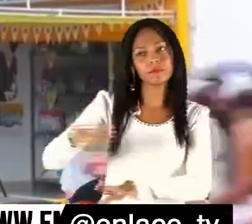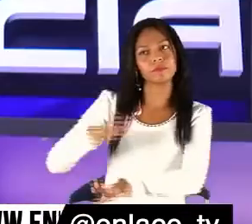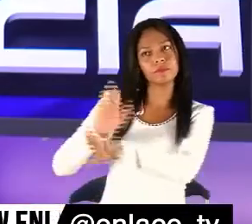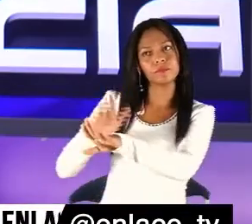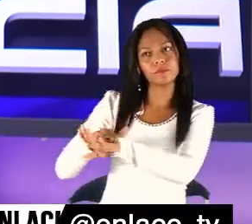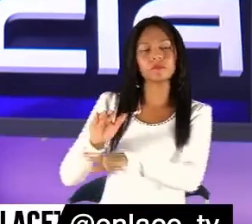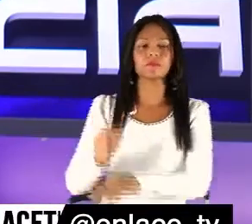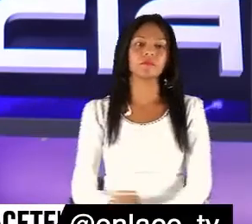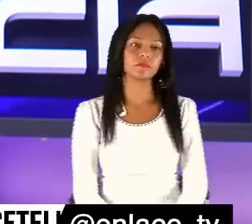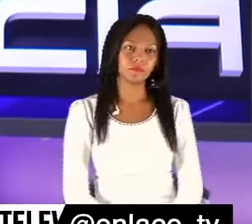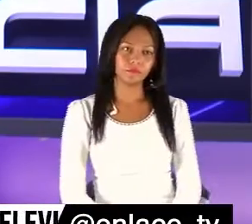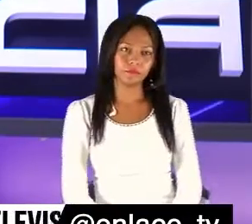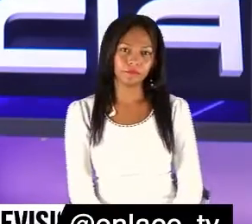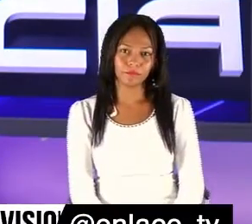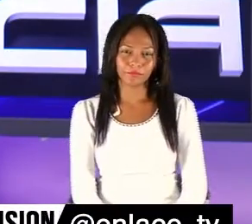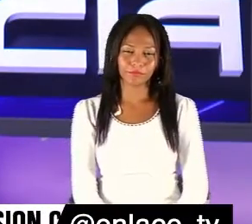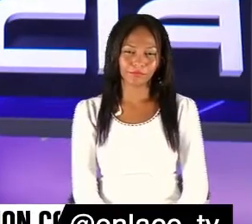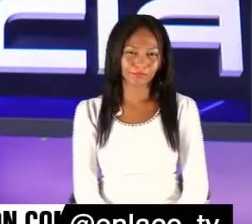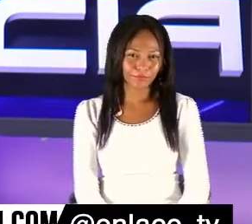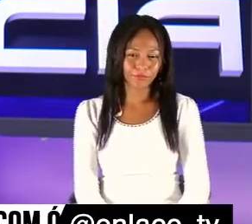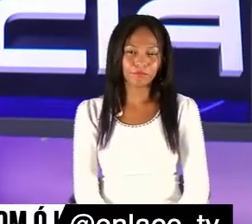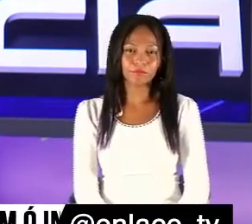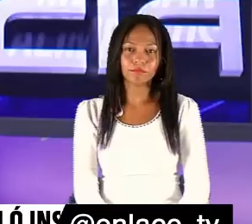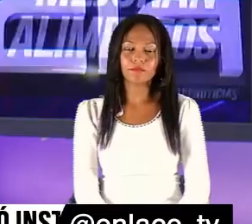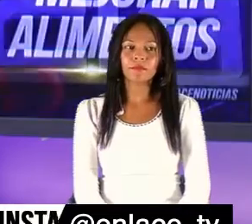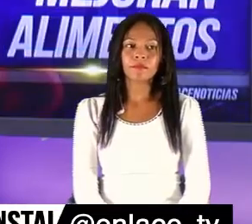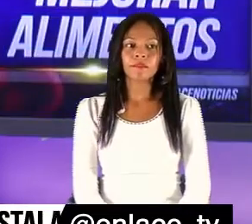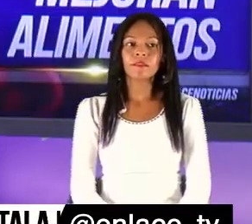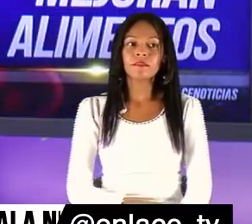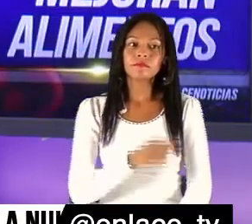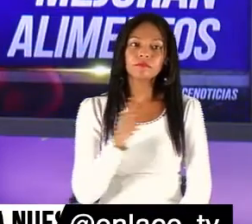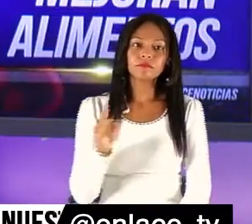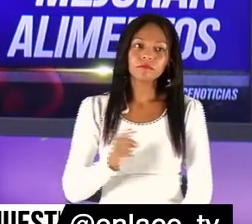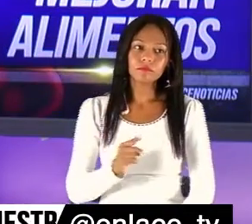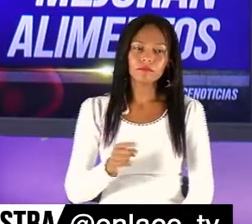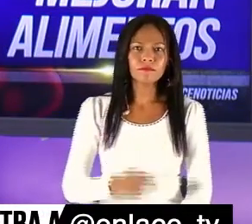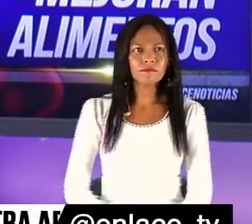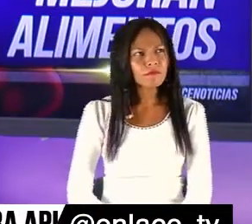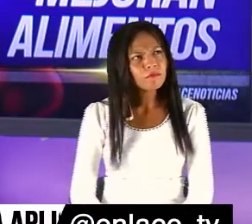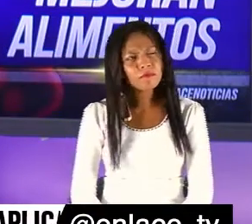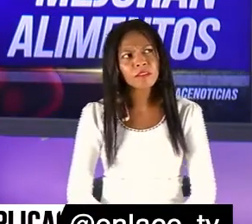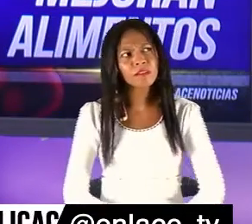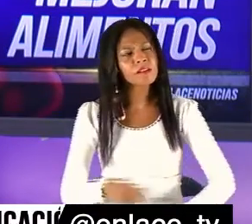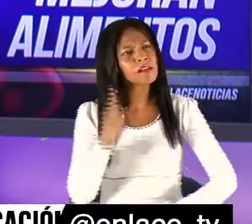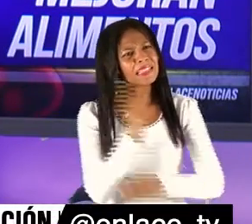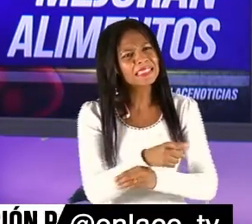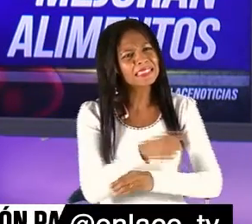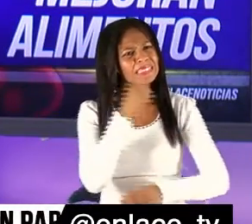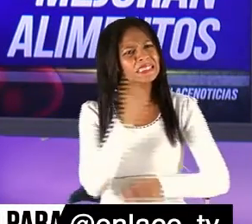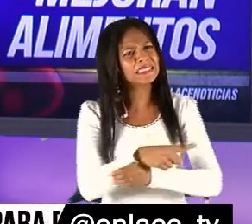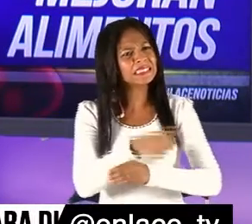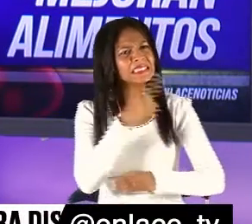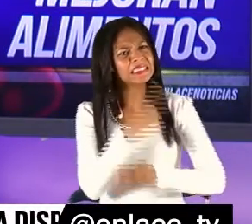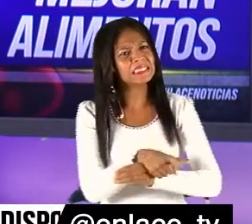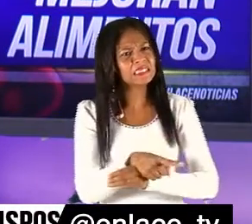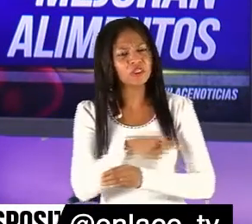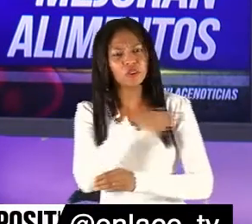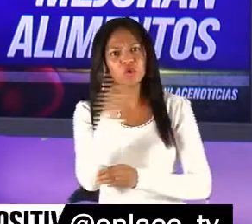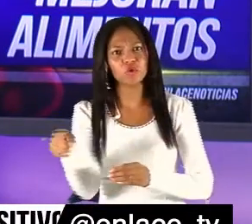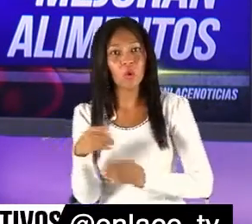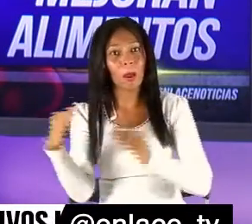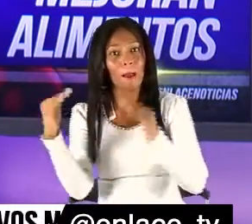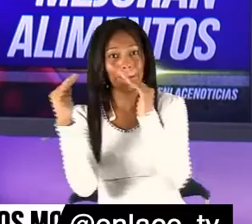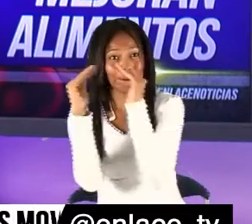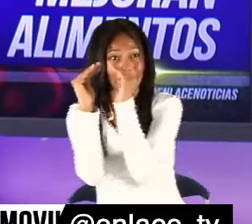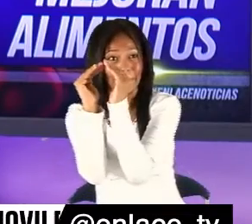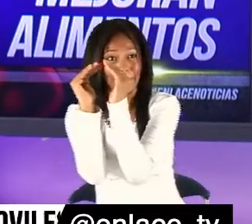competentes. Luego de denuncias sobre la calidad de los alimentos que reciben los hogares infantiles en Del Bienestar Familiar en Barranca Bermeja